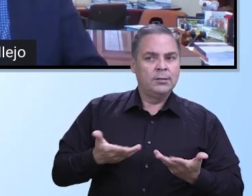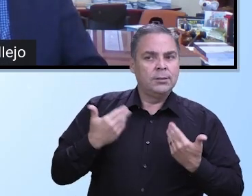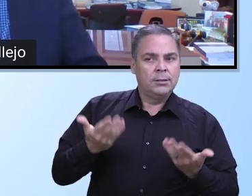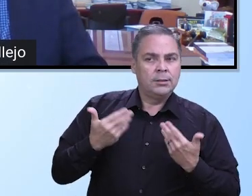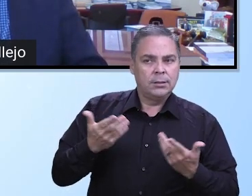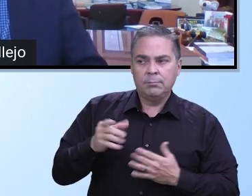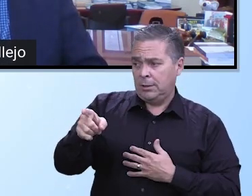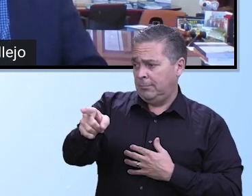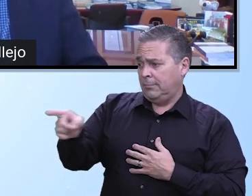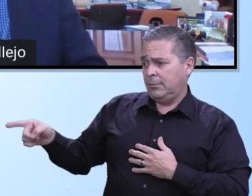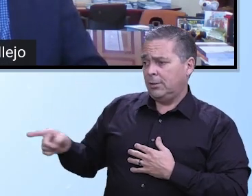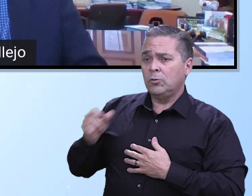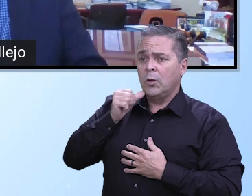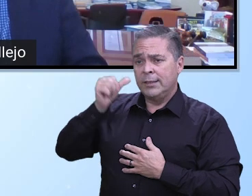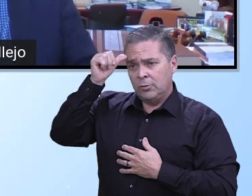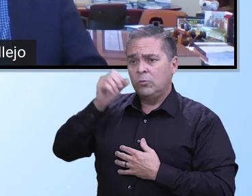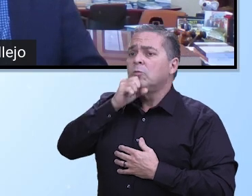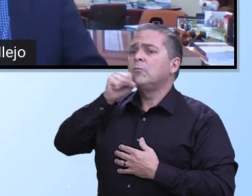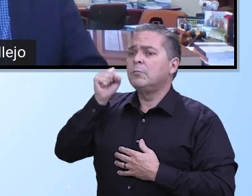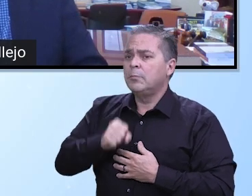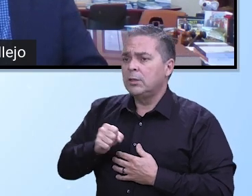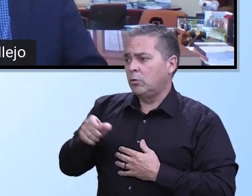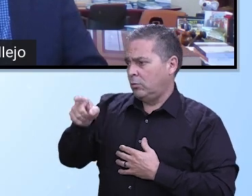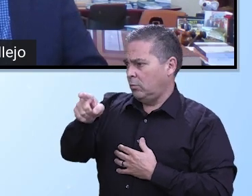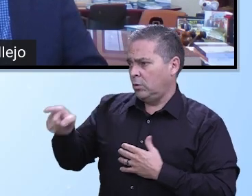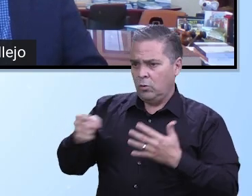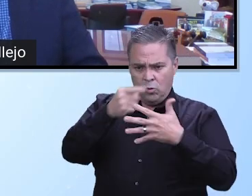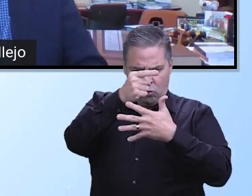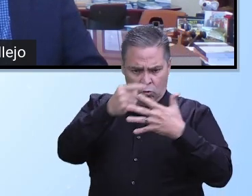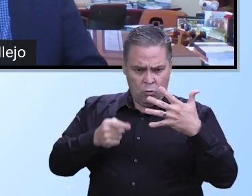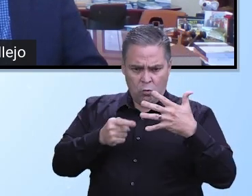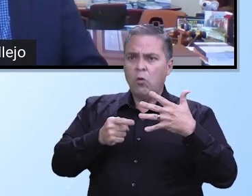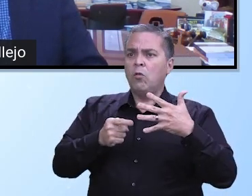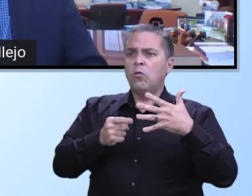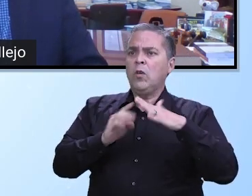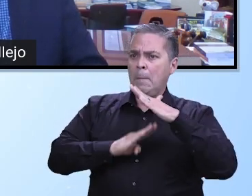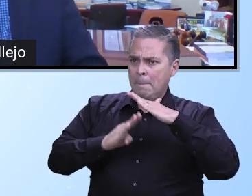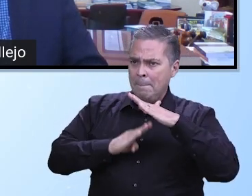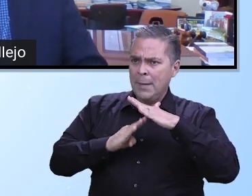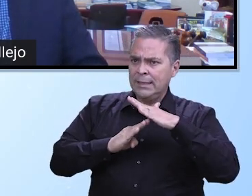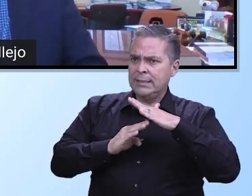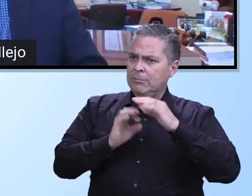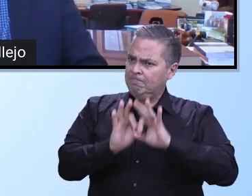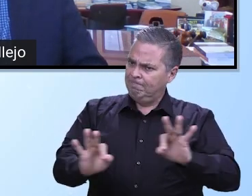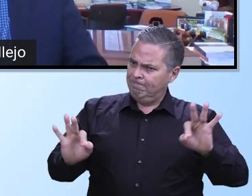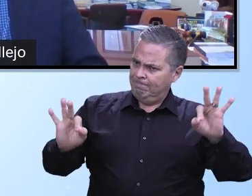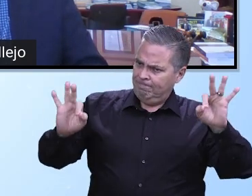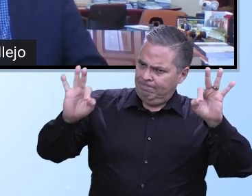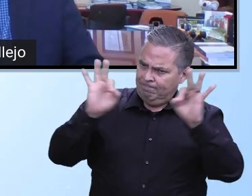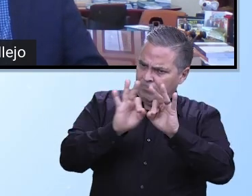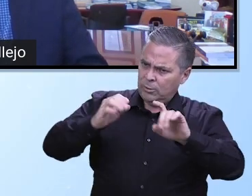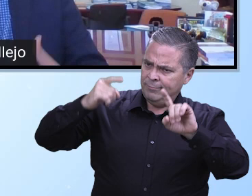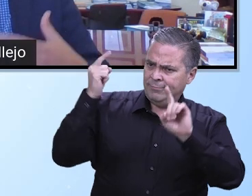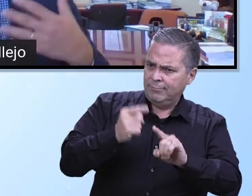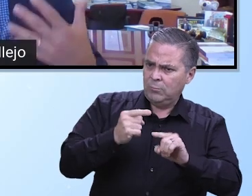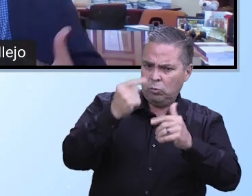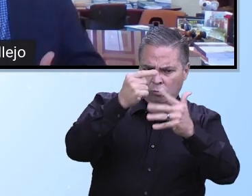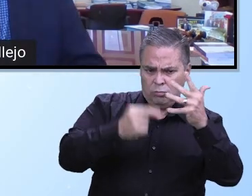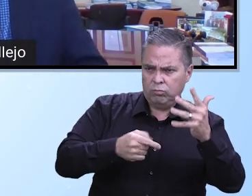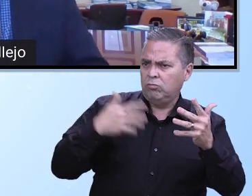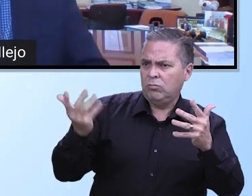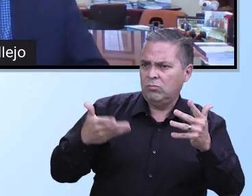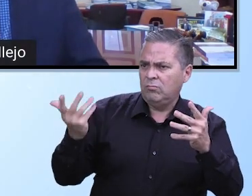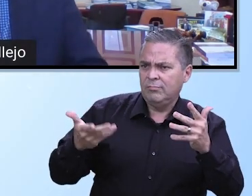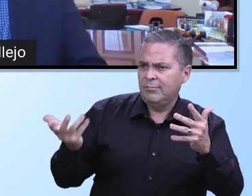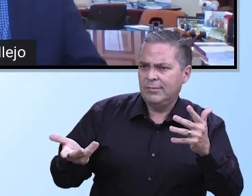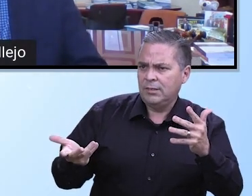adultas mayores, ¿cuáles son esos principios fundamentales que los jueces y las juezas toman en consideración para resolver esas controversias? Hay unos principios que